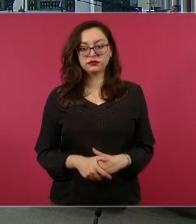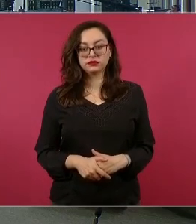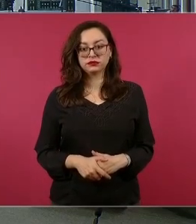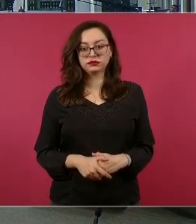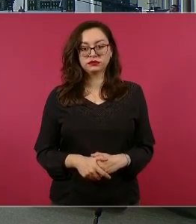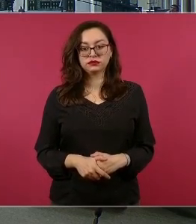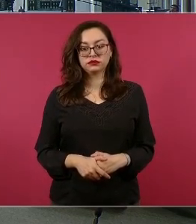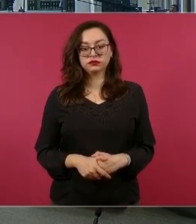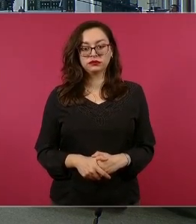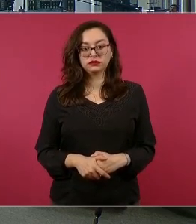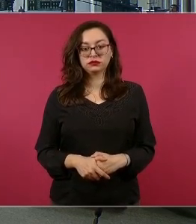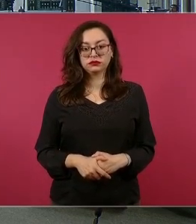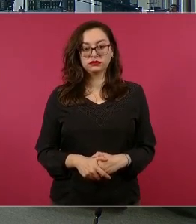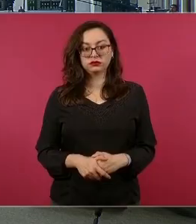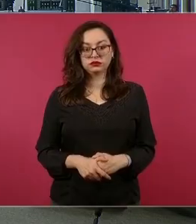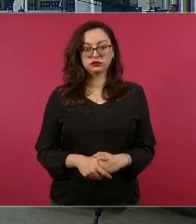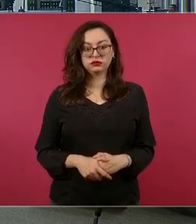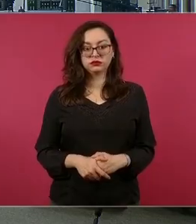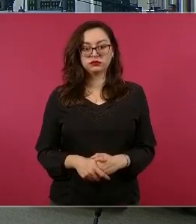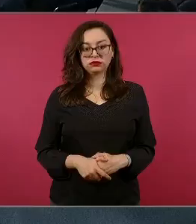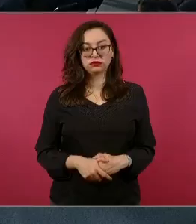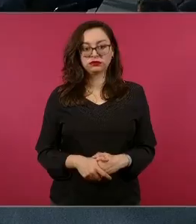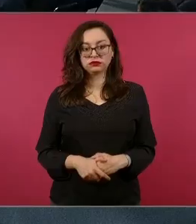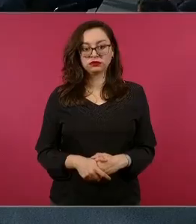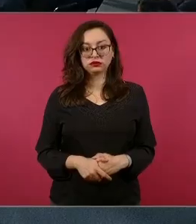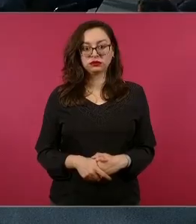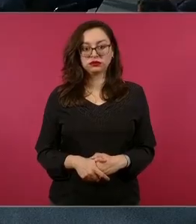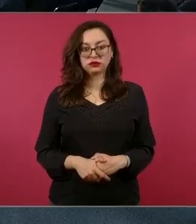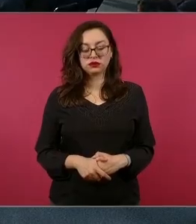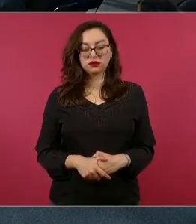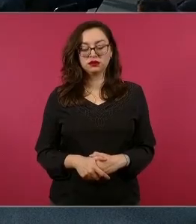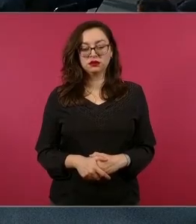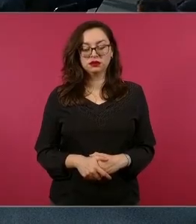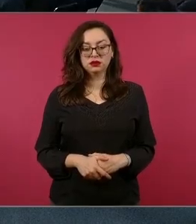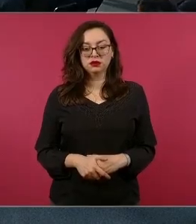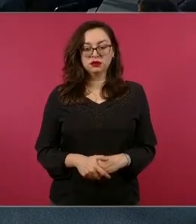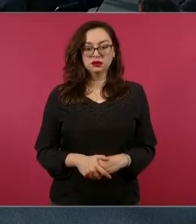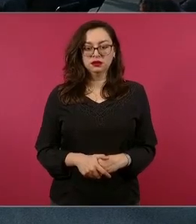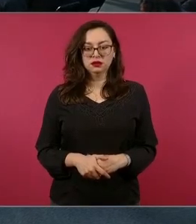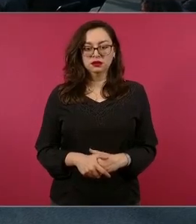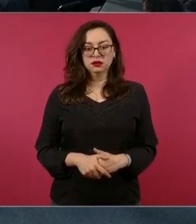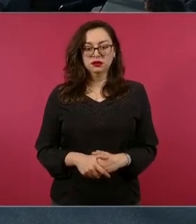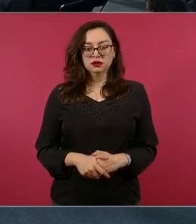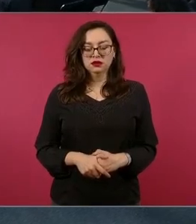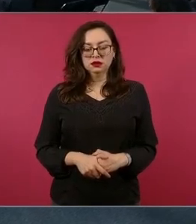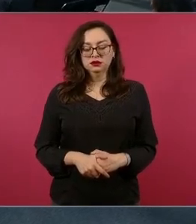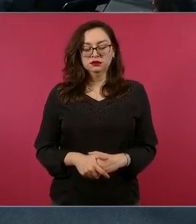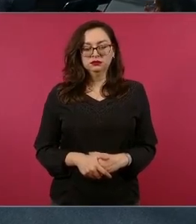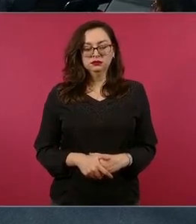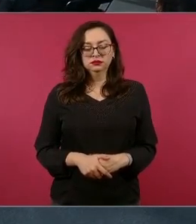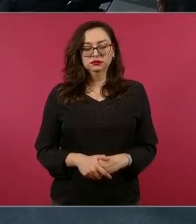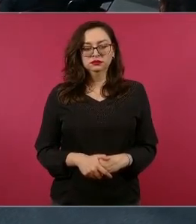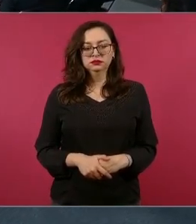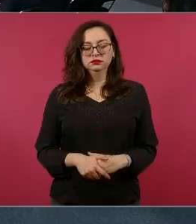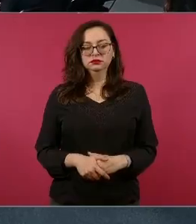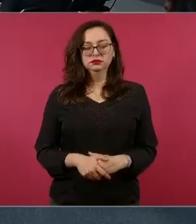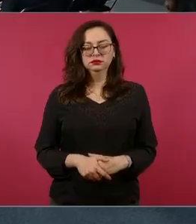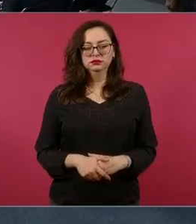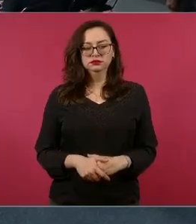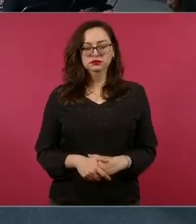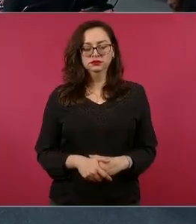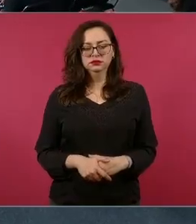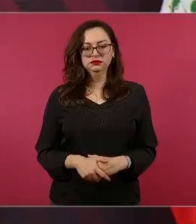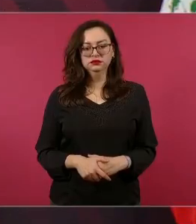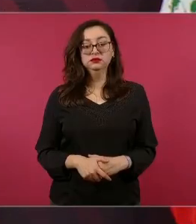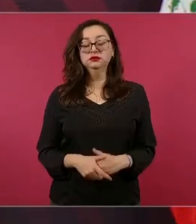final del día los hechos violentos pues han perturbado la vida de los pobladores. Entonces, en ese sentido también lo están tomando en